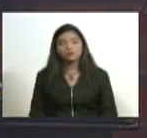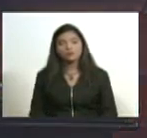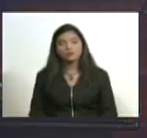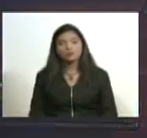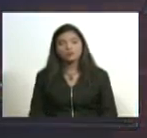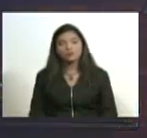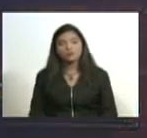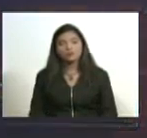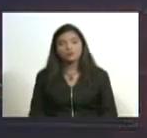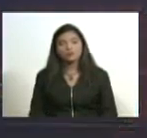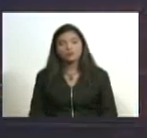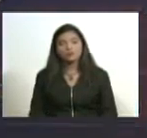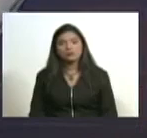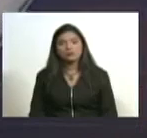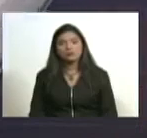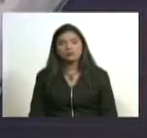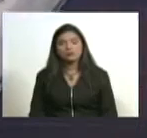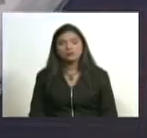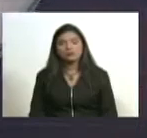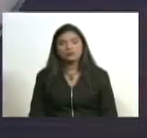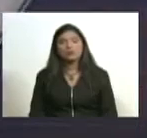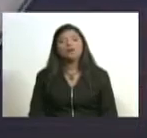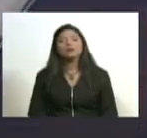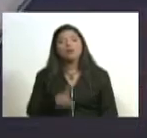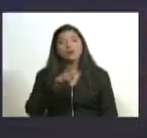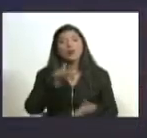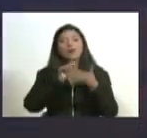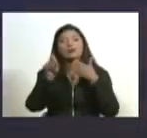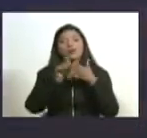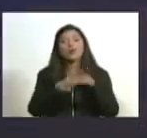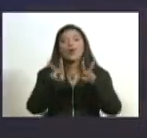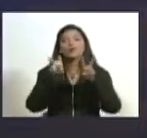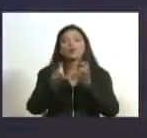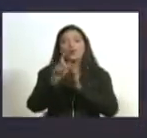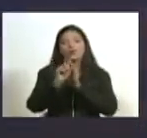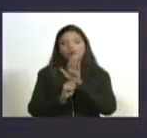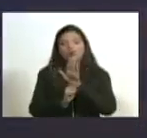Jurídico. Y redactar una nueva constitución.